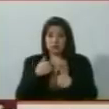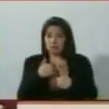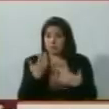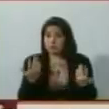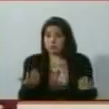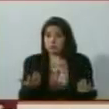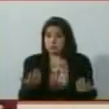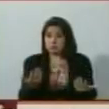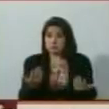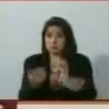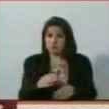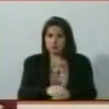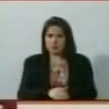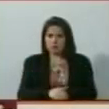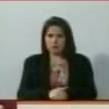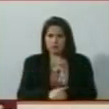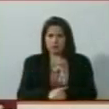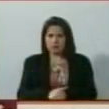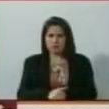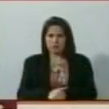Pues él cree que nosotros nos vamos a rendir.